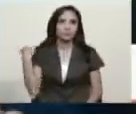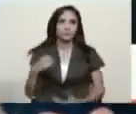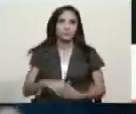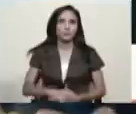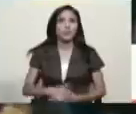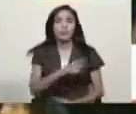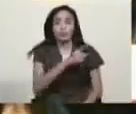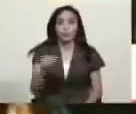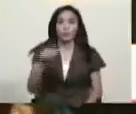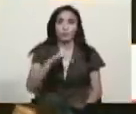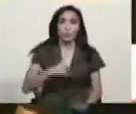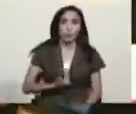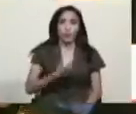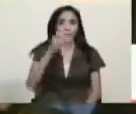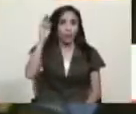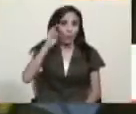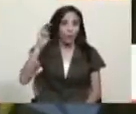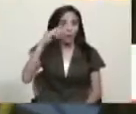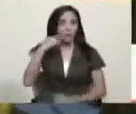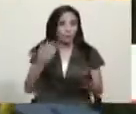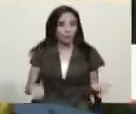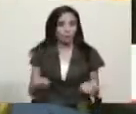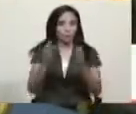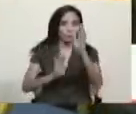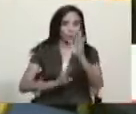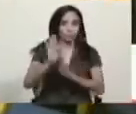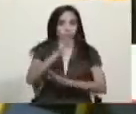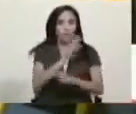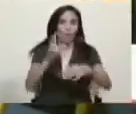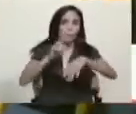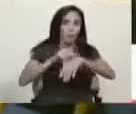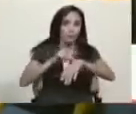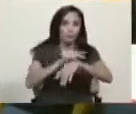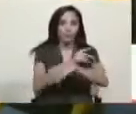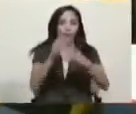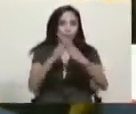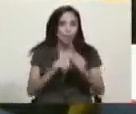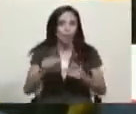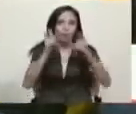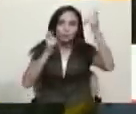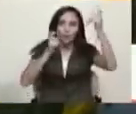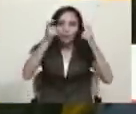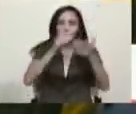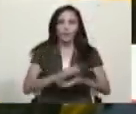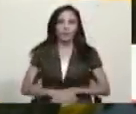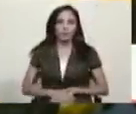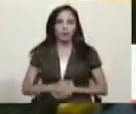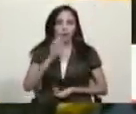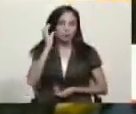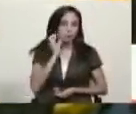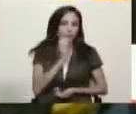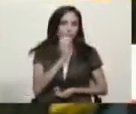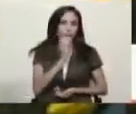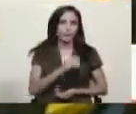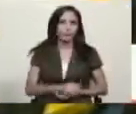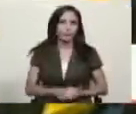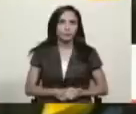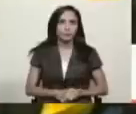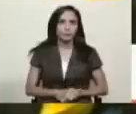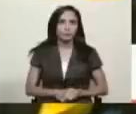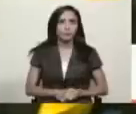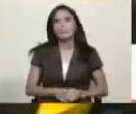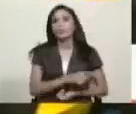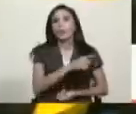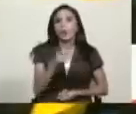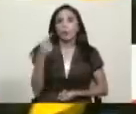en los grandes maestros de la nueva medicina fidelista, chavista, cheguevarista. Ustedes